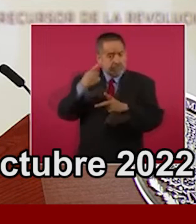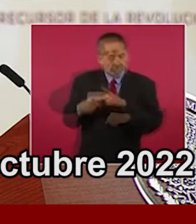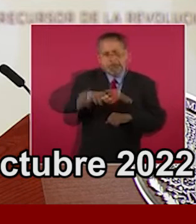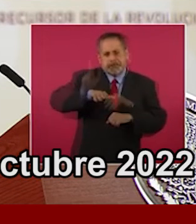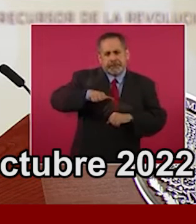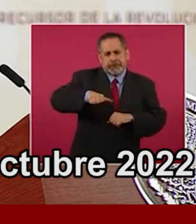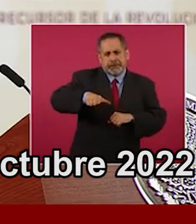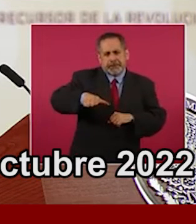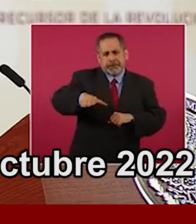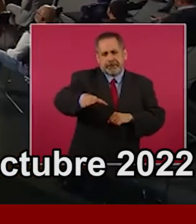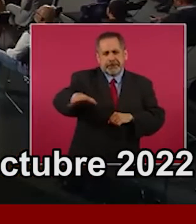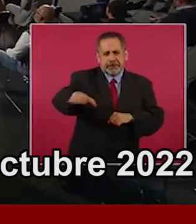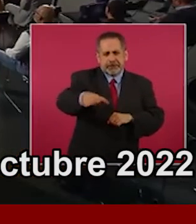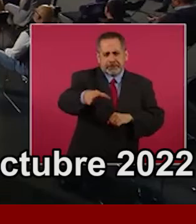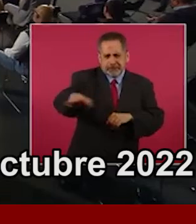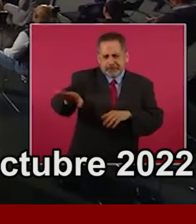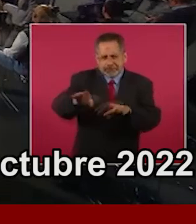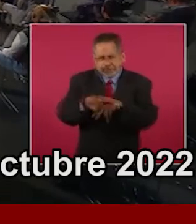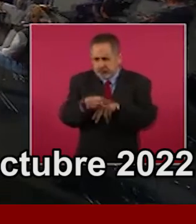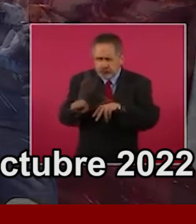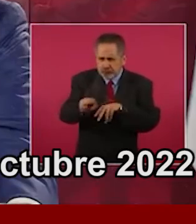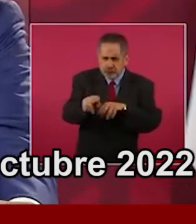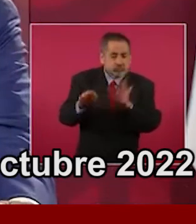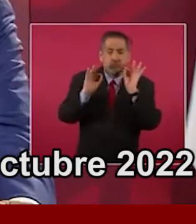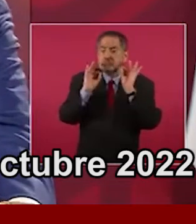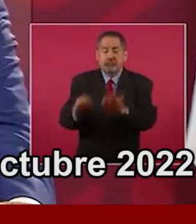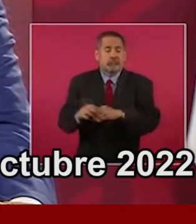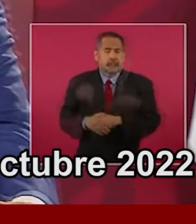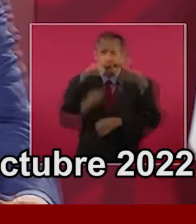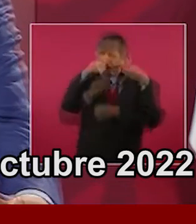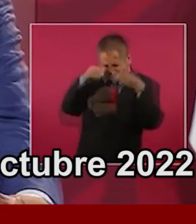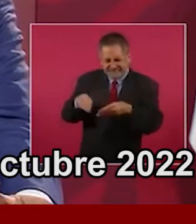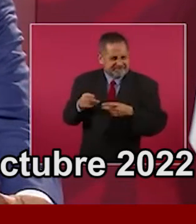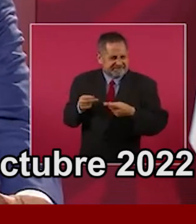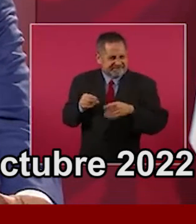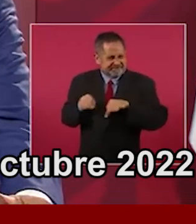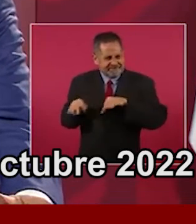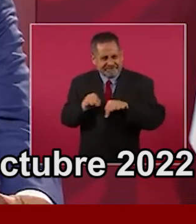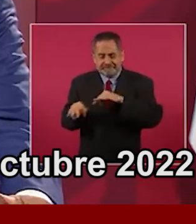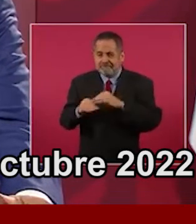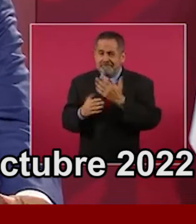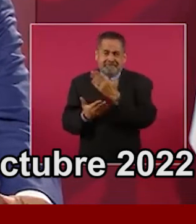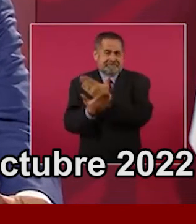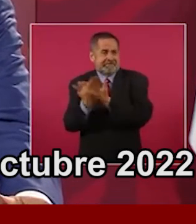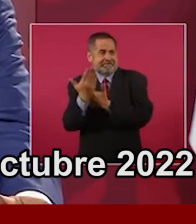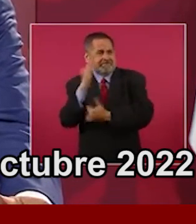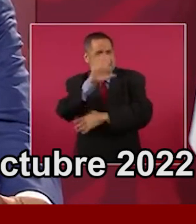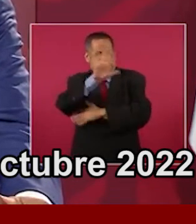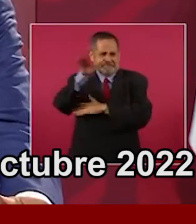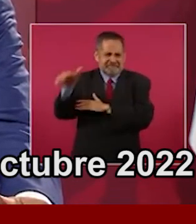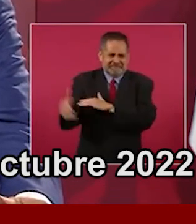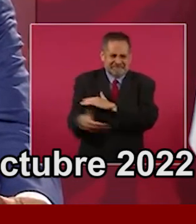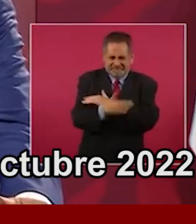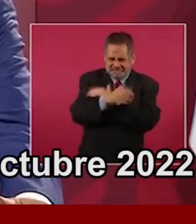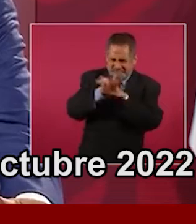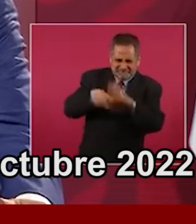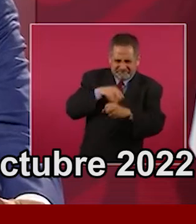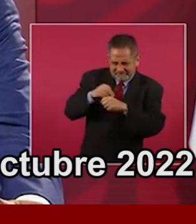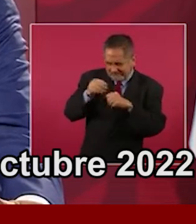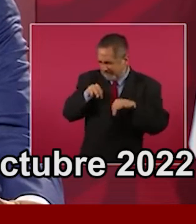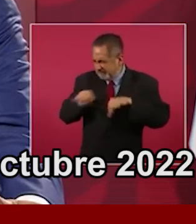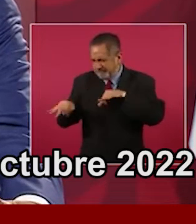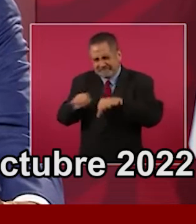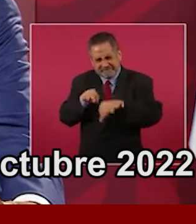próximo. Por eso estamos aplicados día y noche y